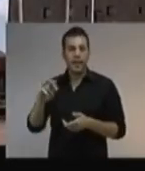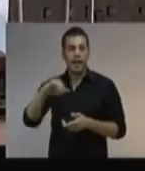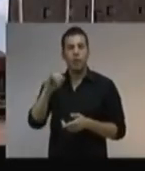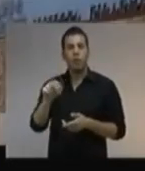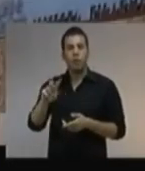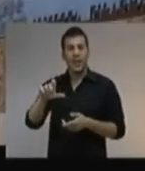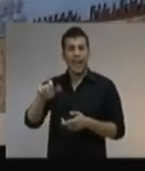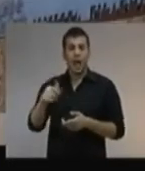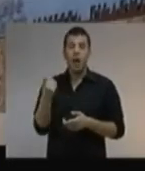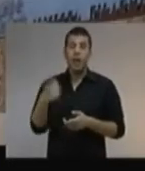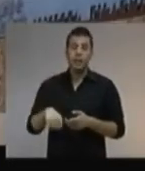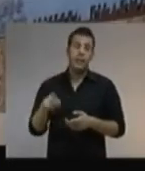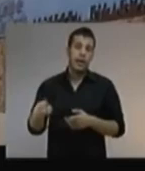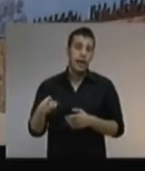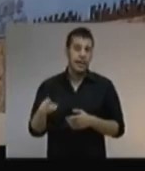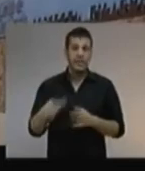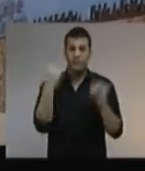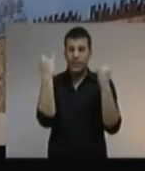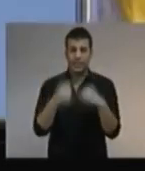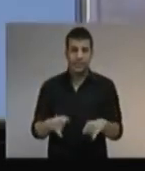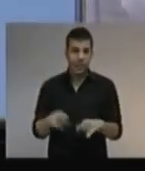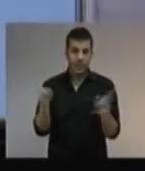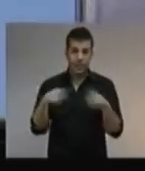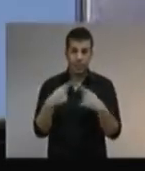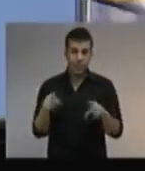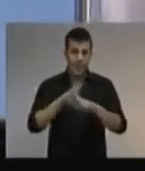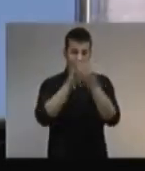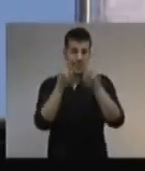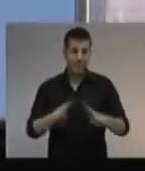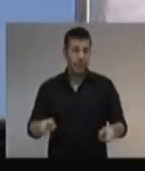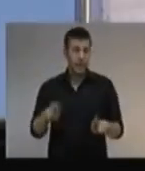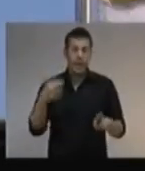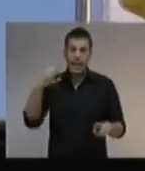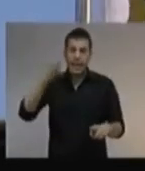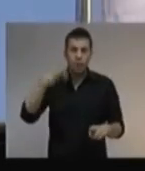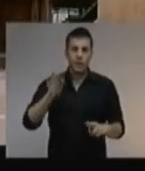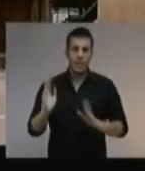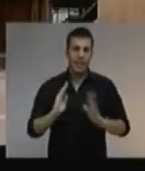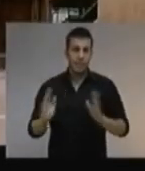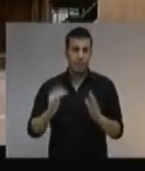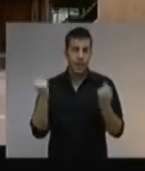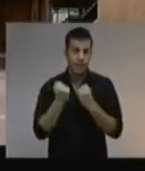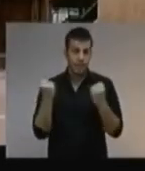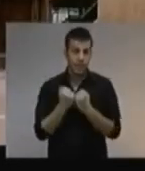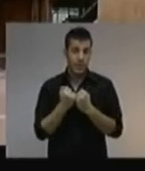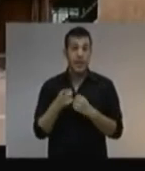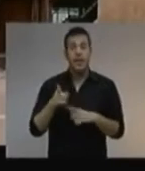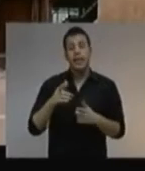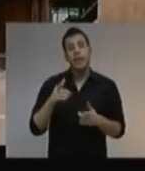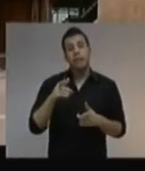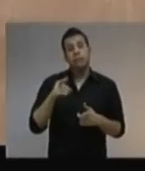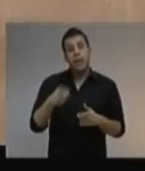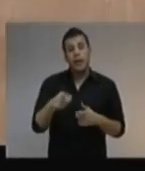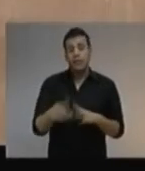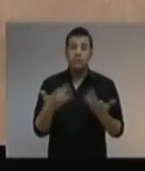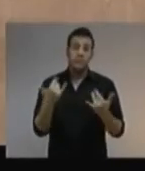Orquesta Filarmónica, y tenemos el único festival de música internacional que se desarrolla en invierno en Europa, el Festival de Música de Canarias. Por lo tanto, tenemos, yo